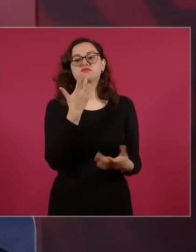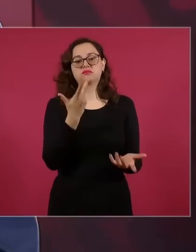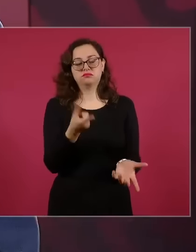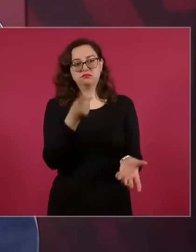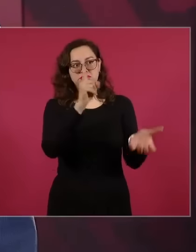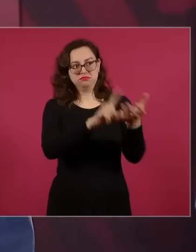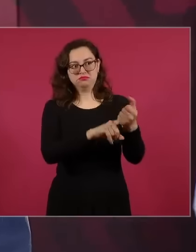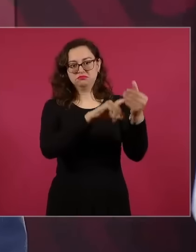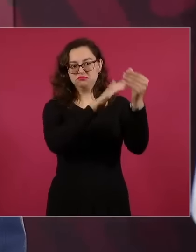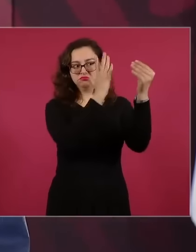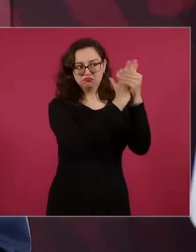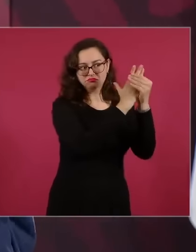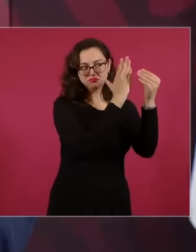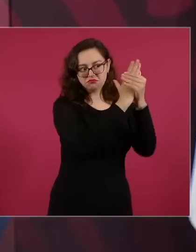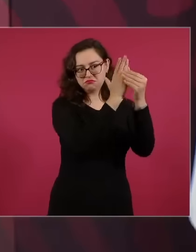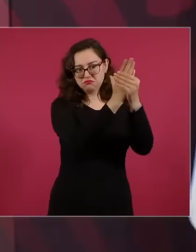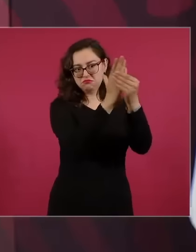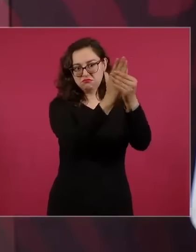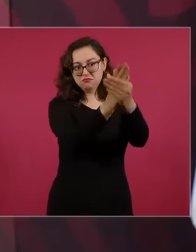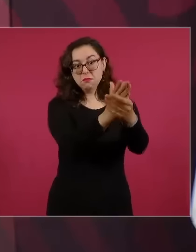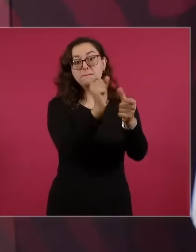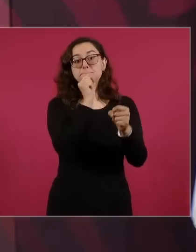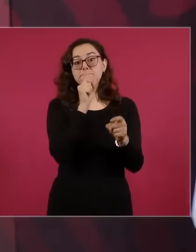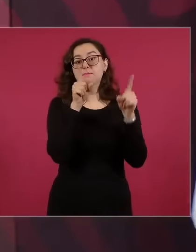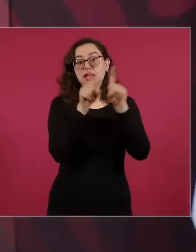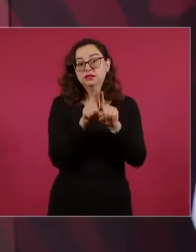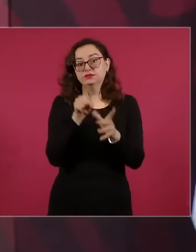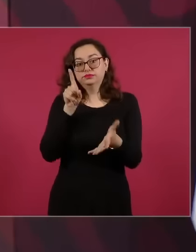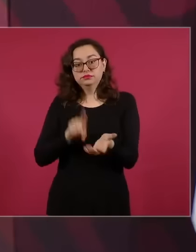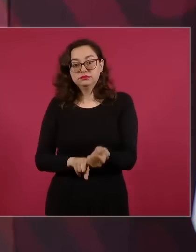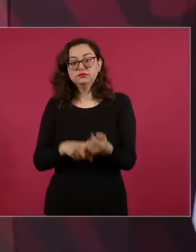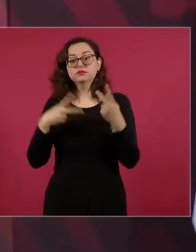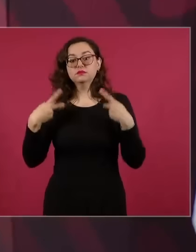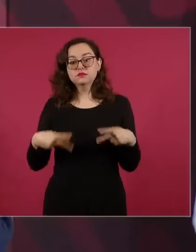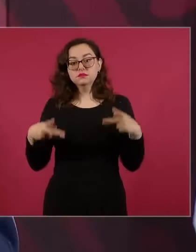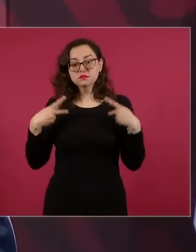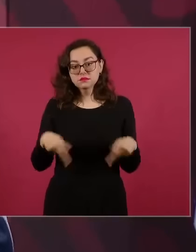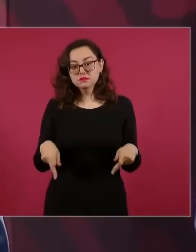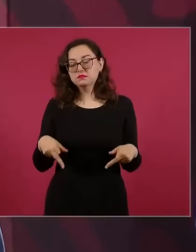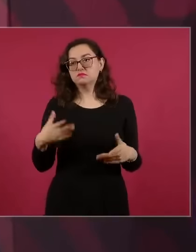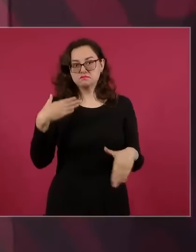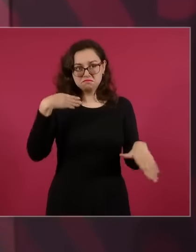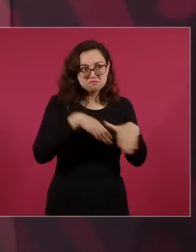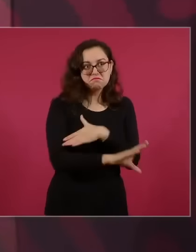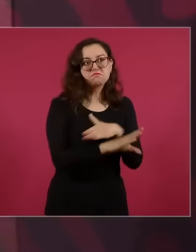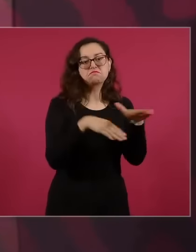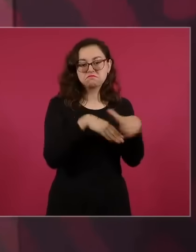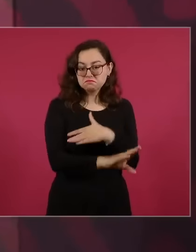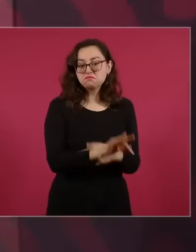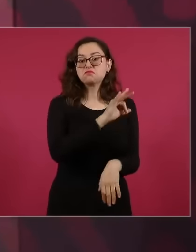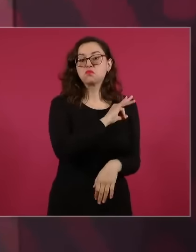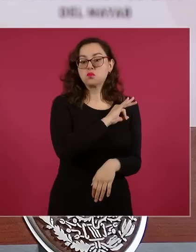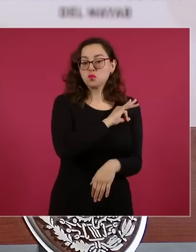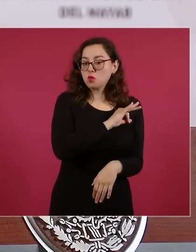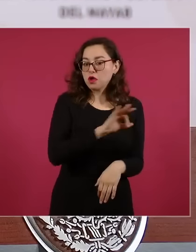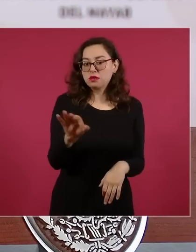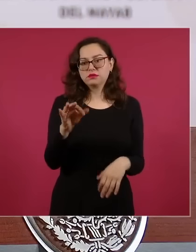servicios para que lo puedan visitar campesinos, ejidatarios, comuneros,